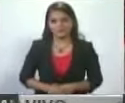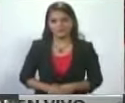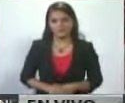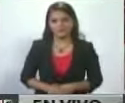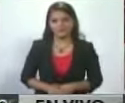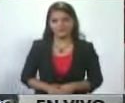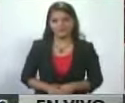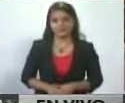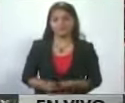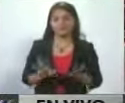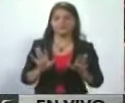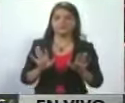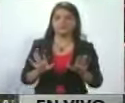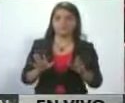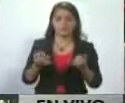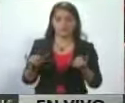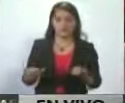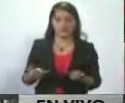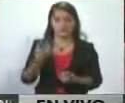Ahora, compatriotas, miren,